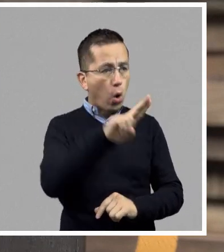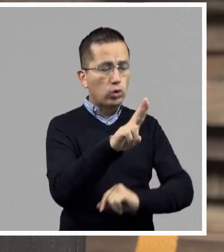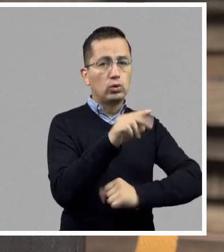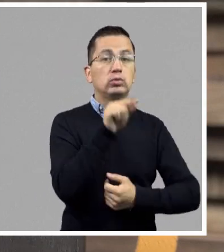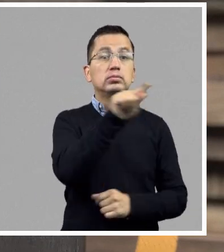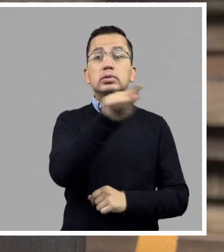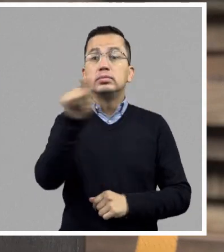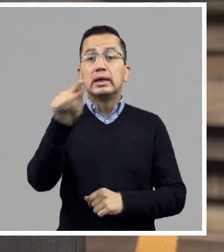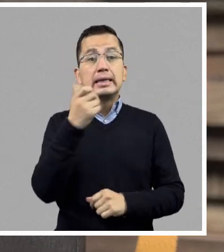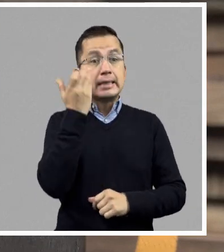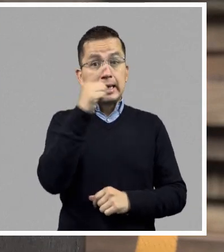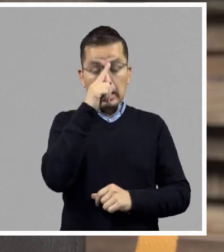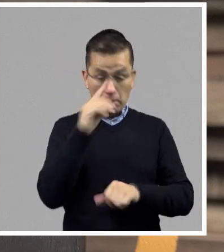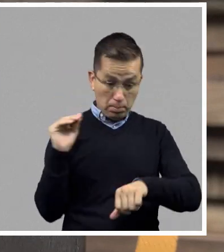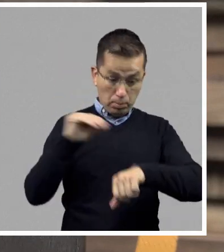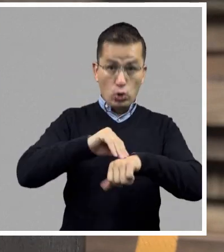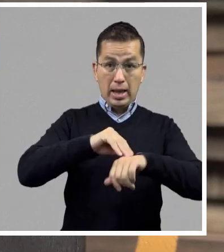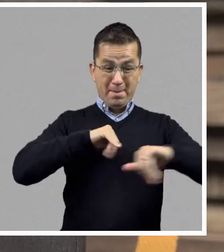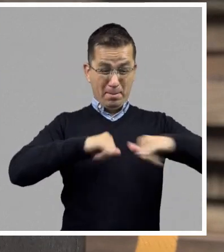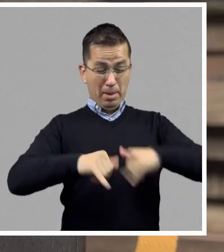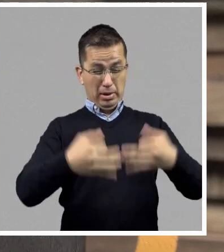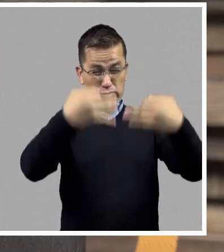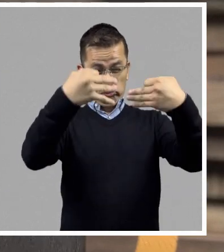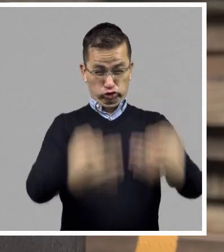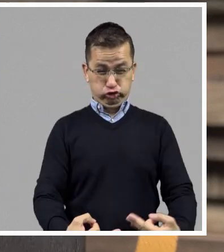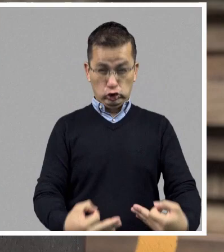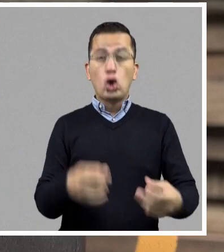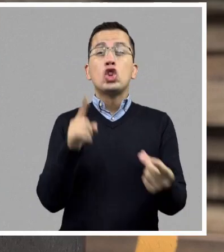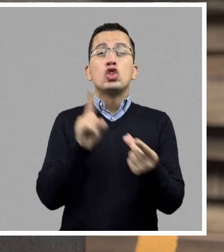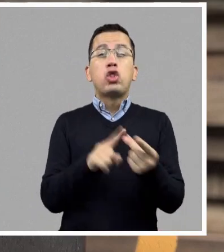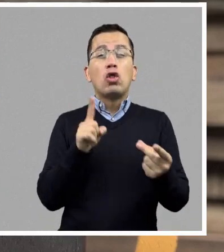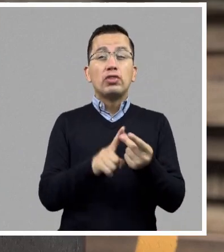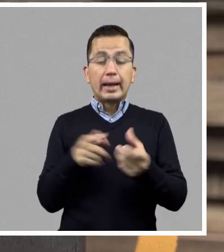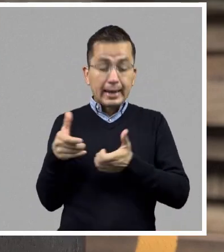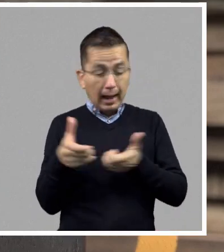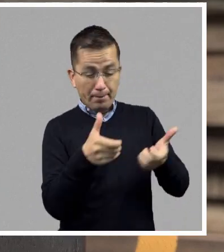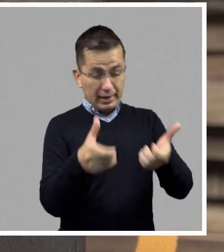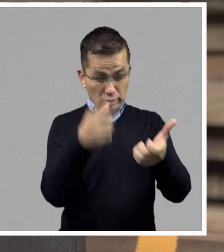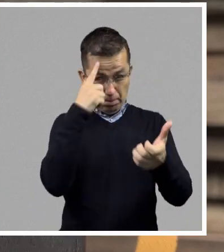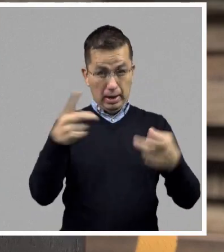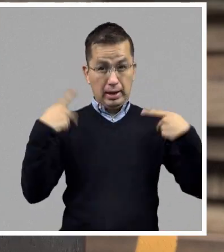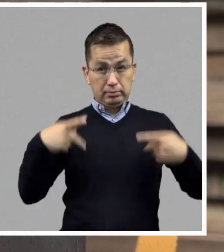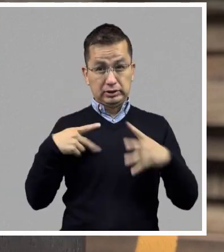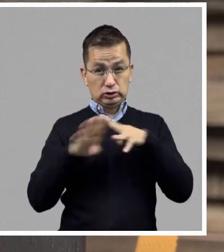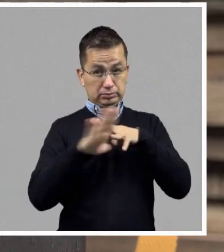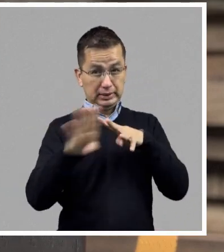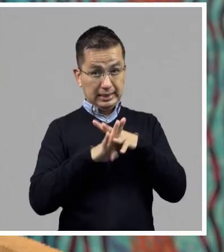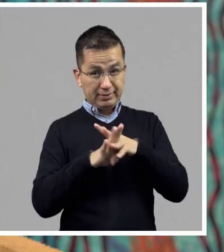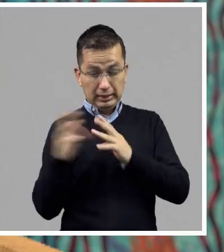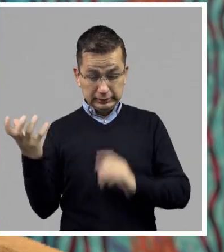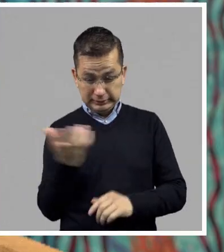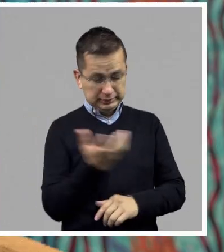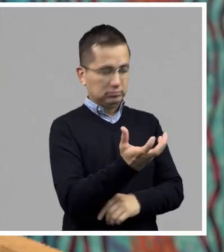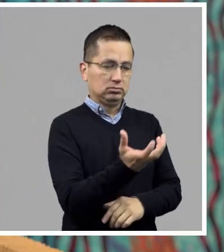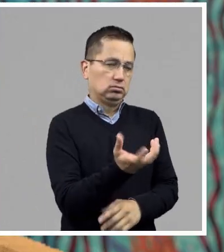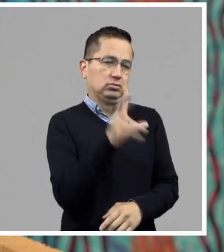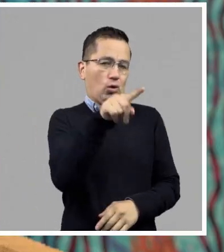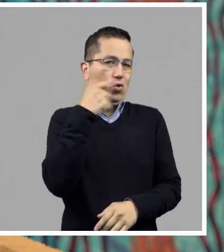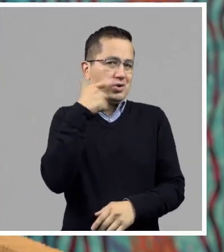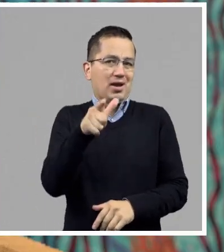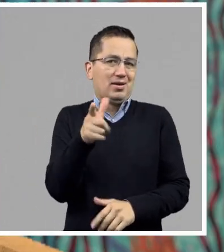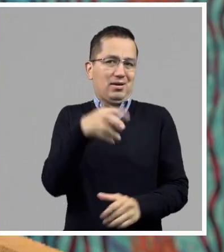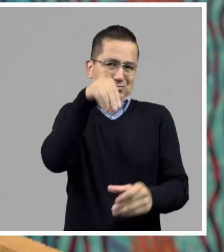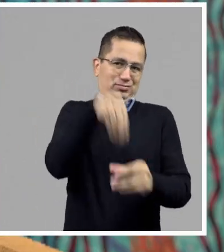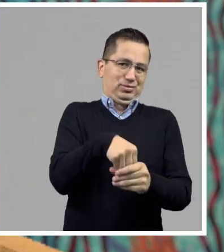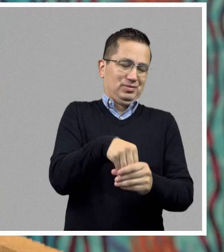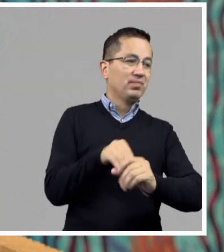están interesados en publicar exactamente por dónde es que pasa la gente Entonces si tuvimos que buscar muchas fuentes periodísticas de